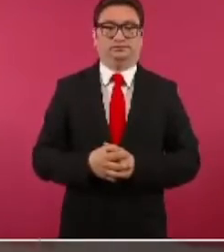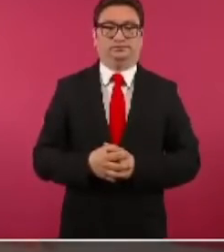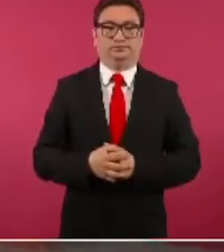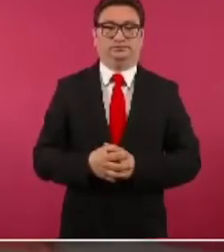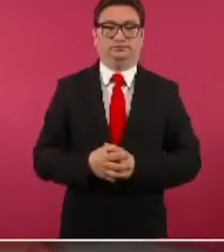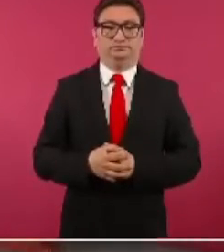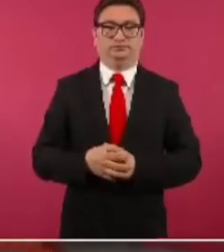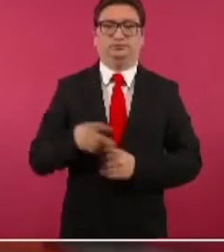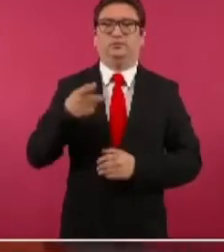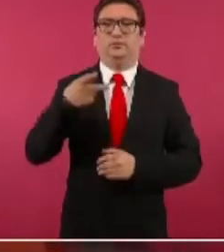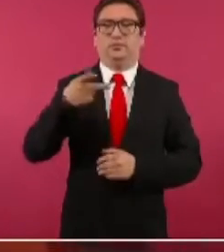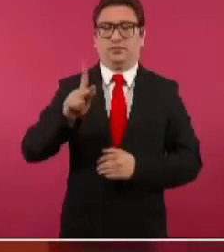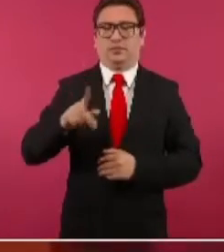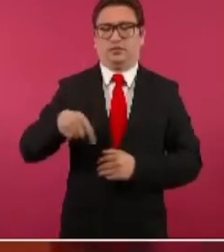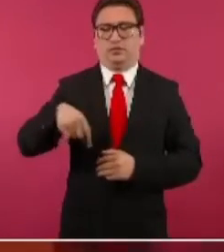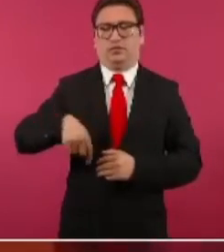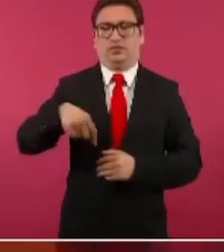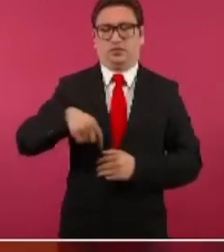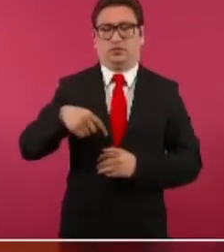pero seguro es para eso.